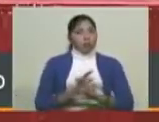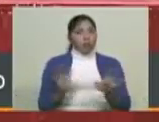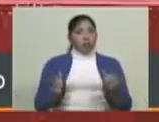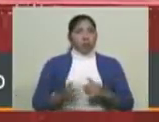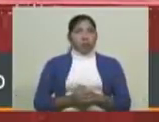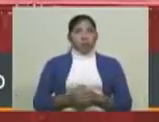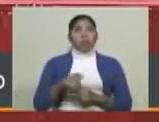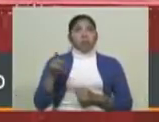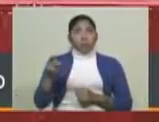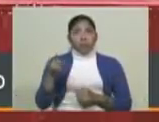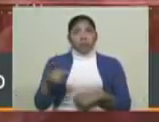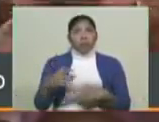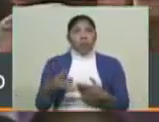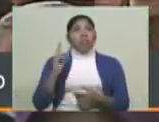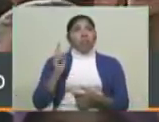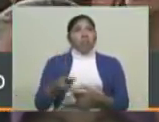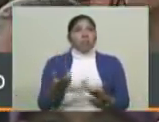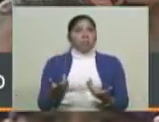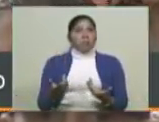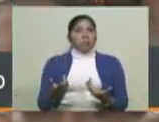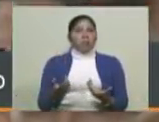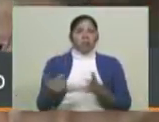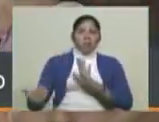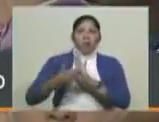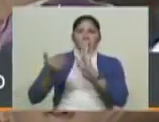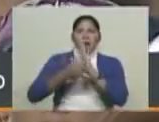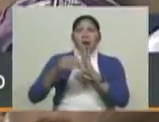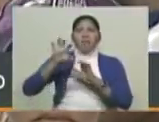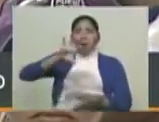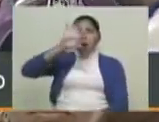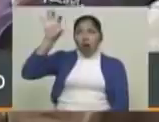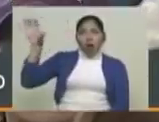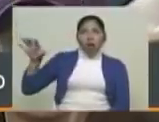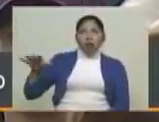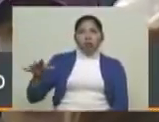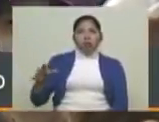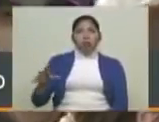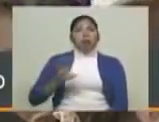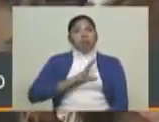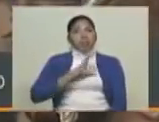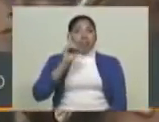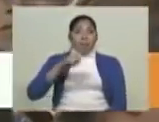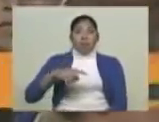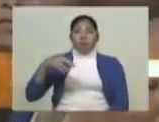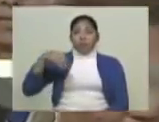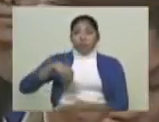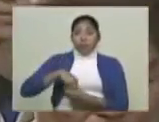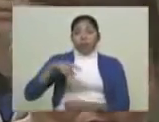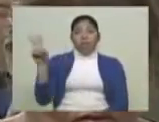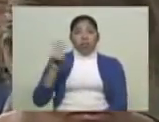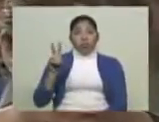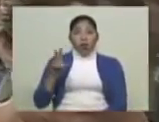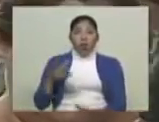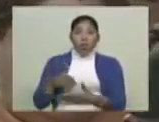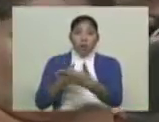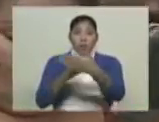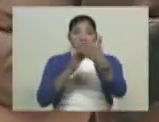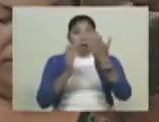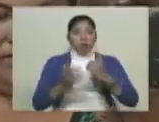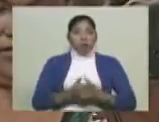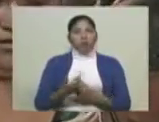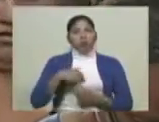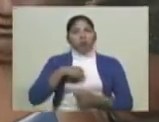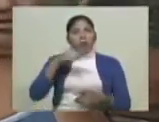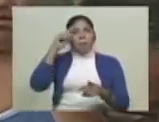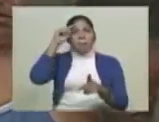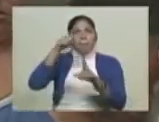Y ahí está cumpliéndola con todos los ataques desde afuera y desde adentro. Nos hemos propuesto una meta,